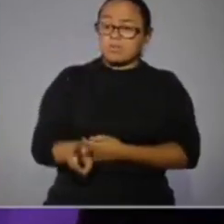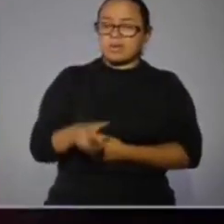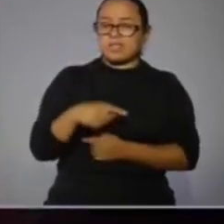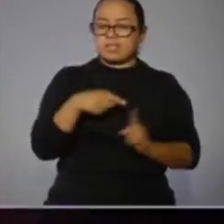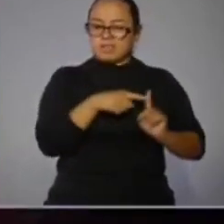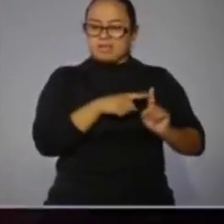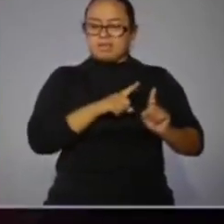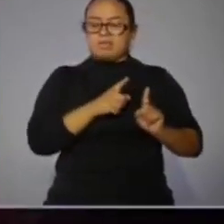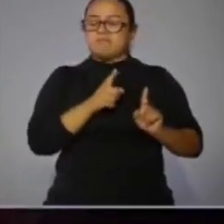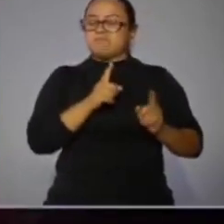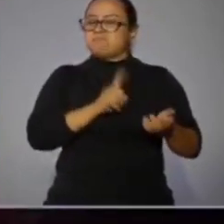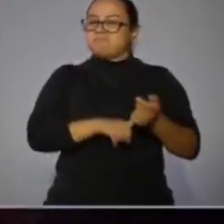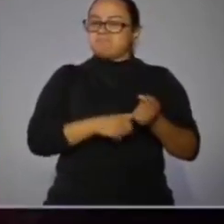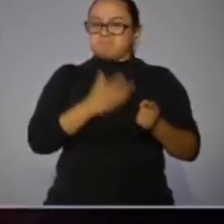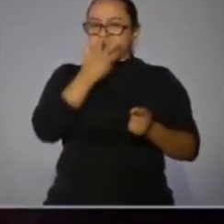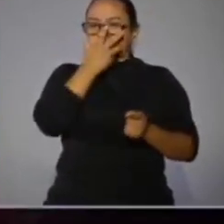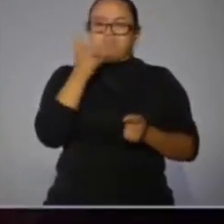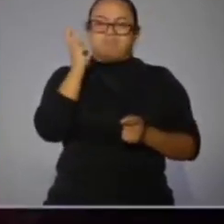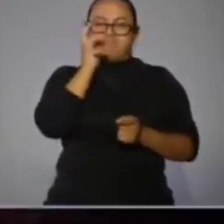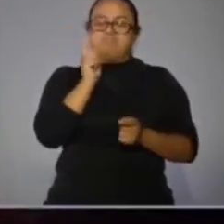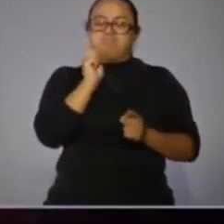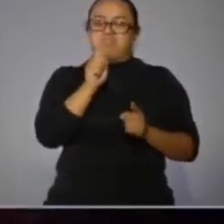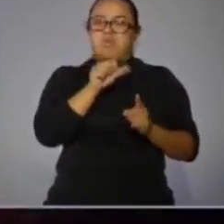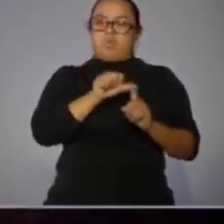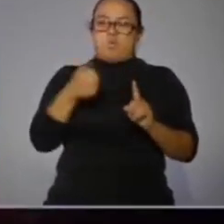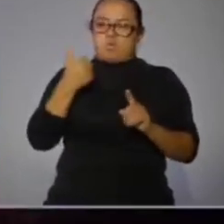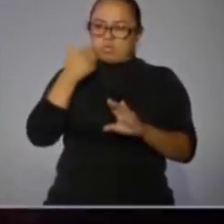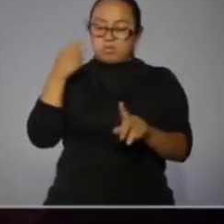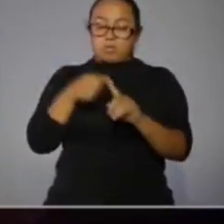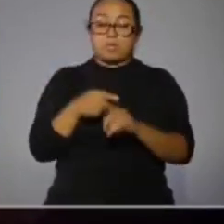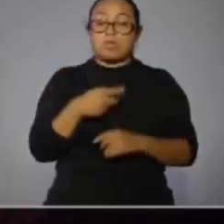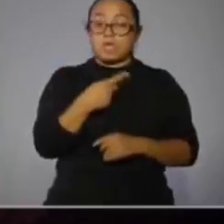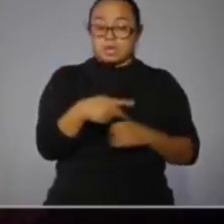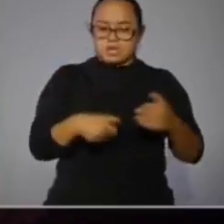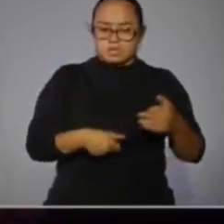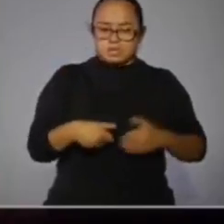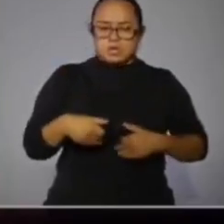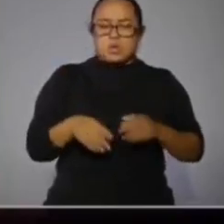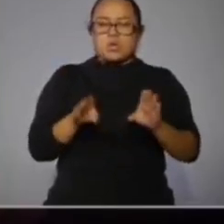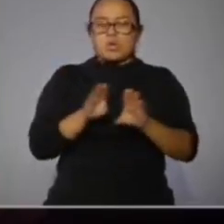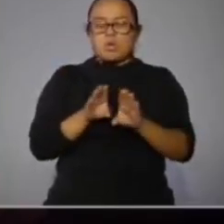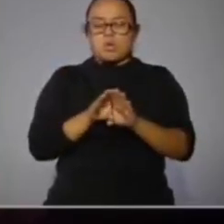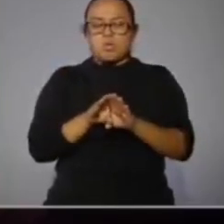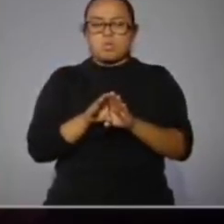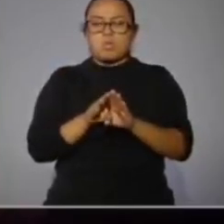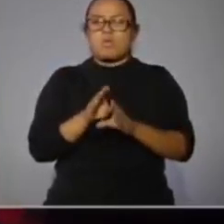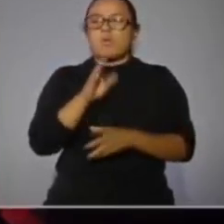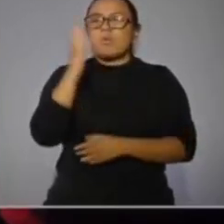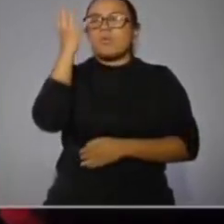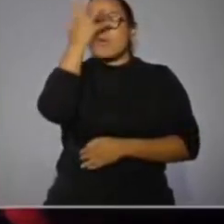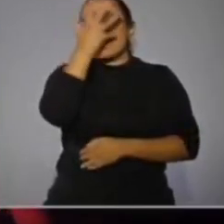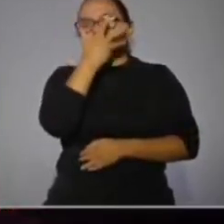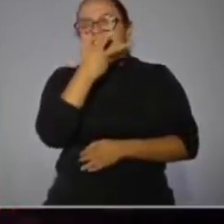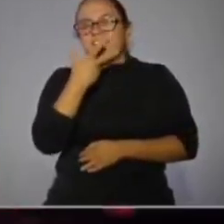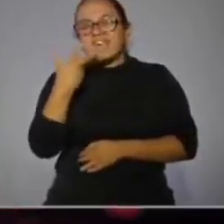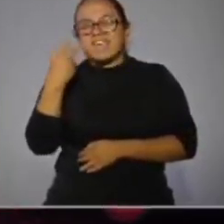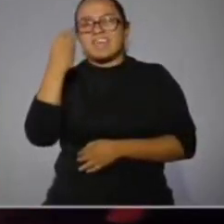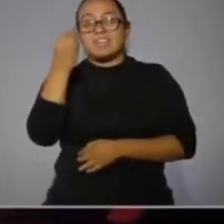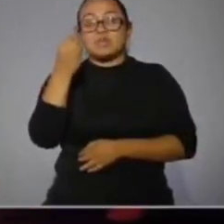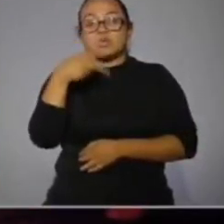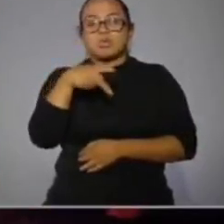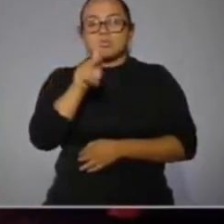intenciones. Creo que la obra siempre empieza con tintes muy rosas, parece un cuento de hadas, pero realmente